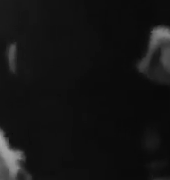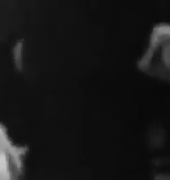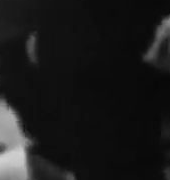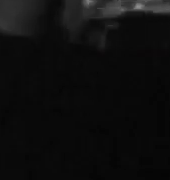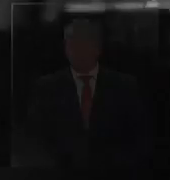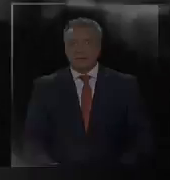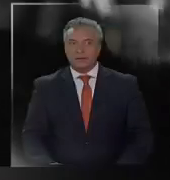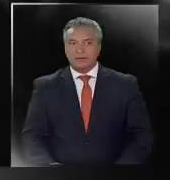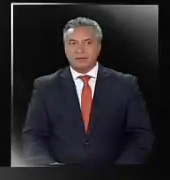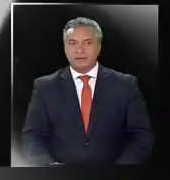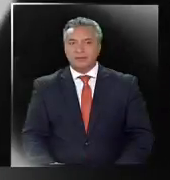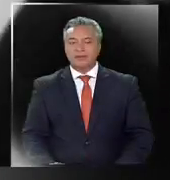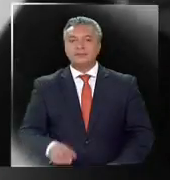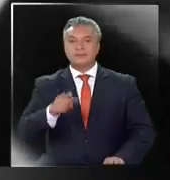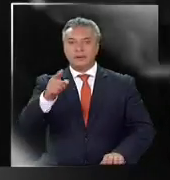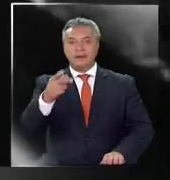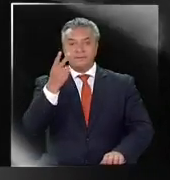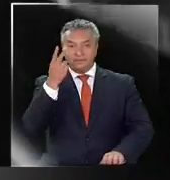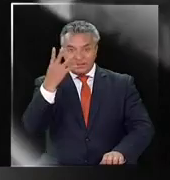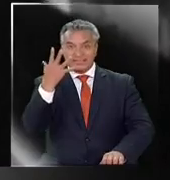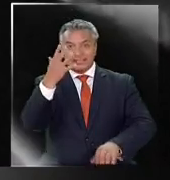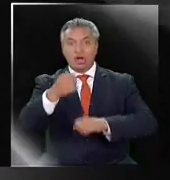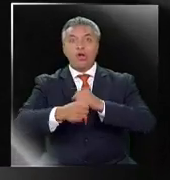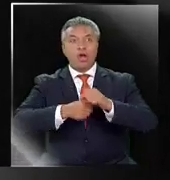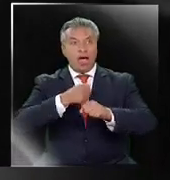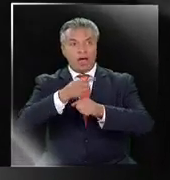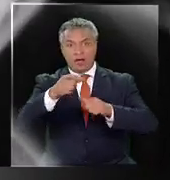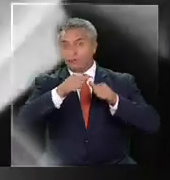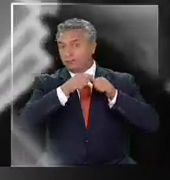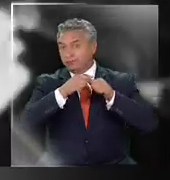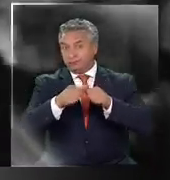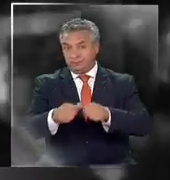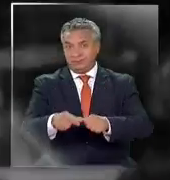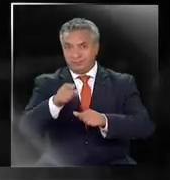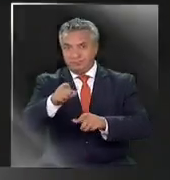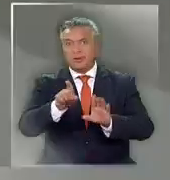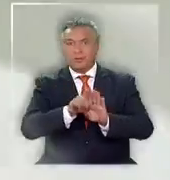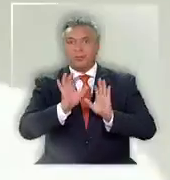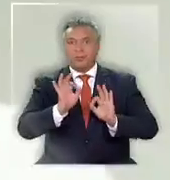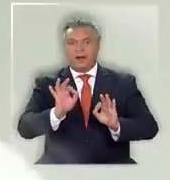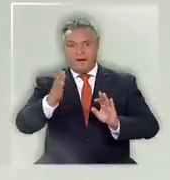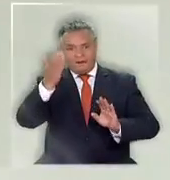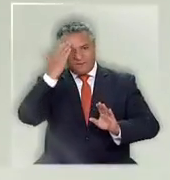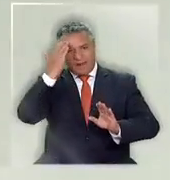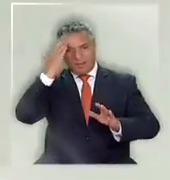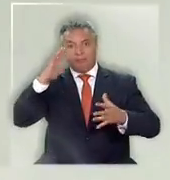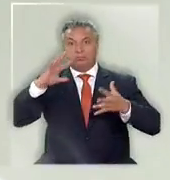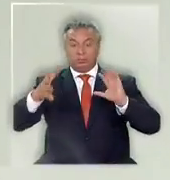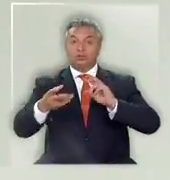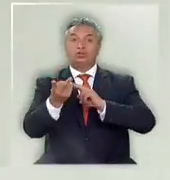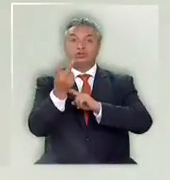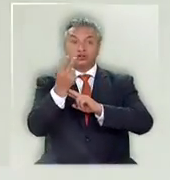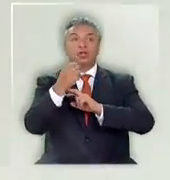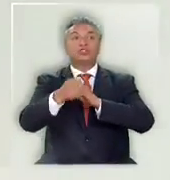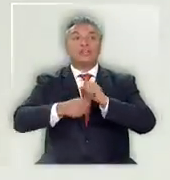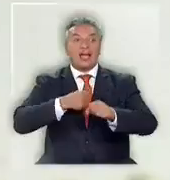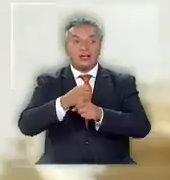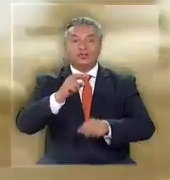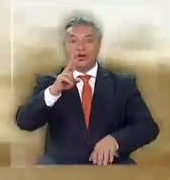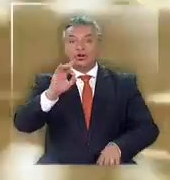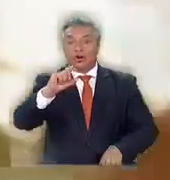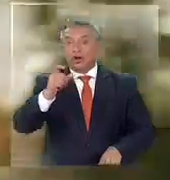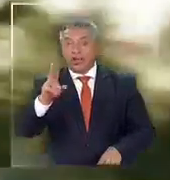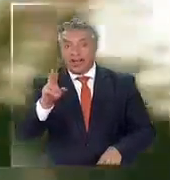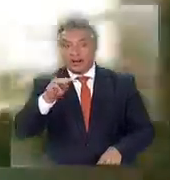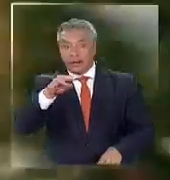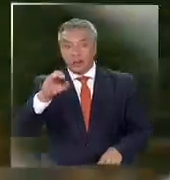aunque tenía 25 años más que el personaje de la Guerra Fría que le dio fama planetaria. Durante 12 años, Roger Moore vivió casi